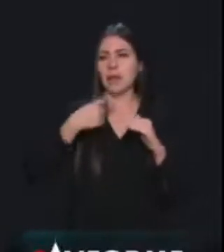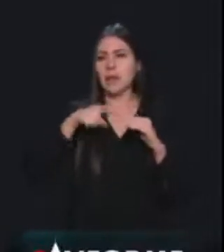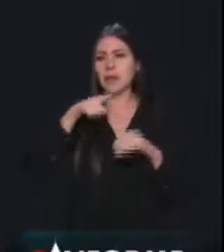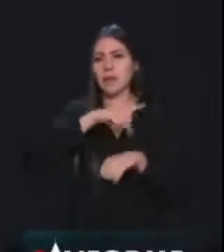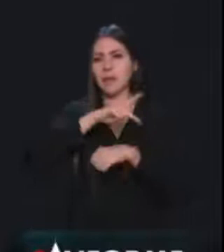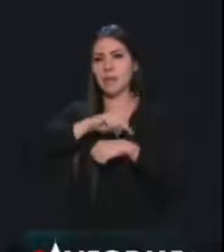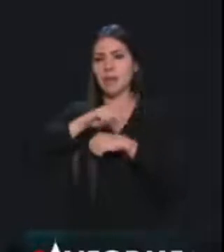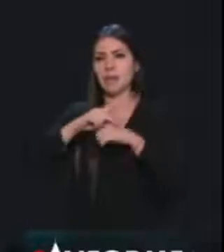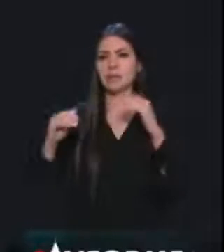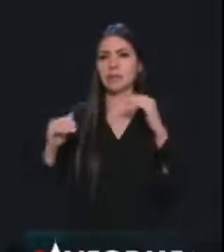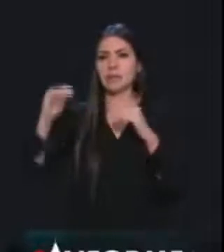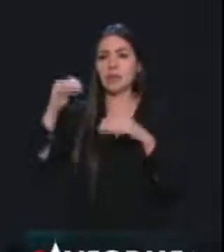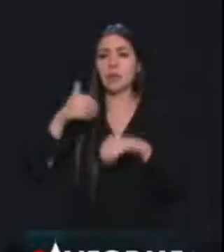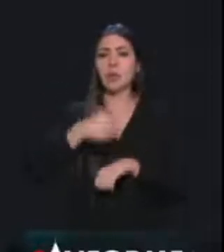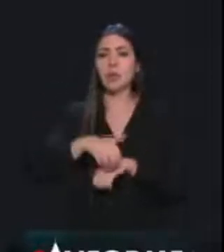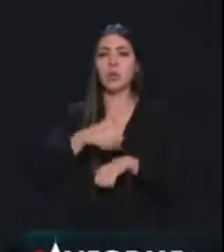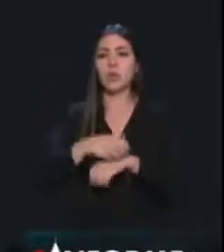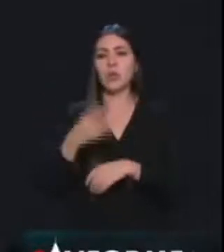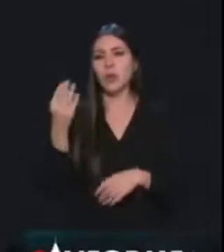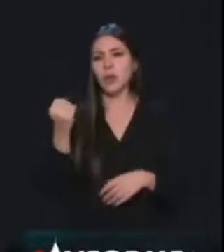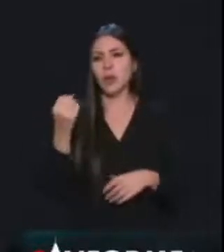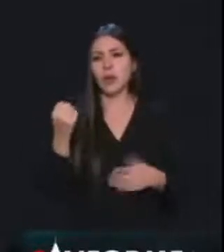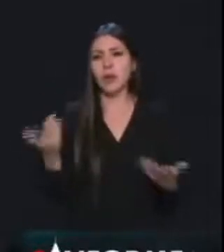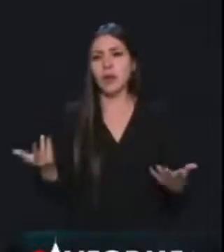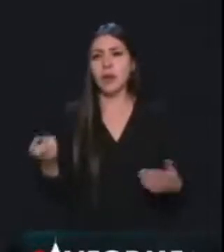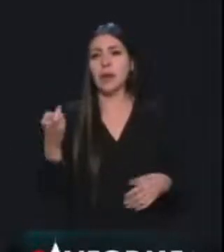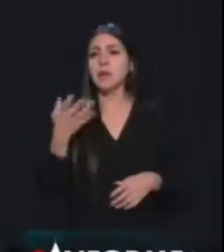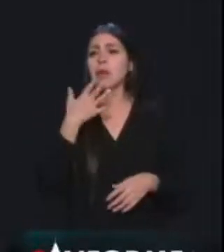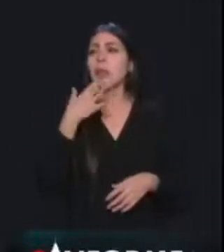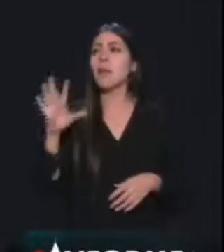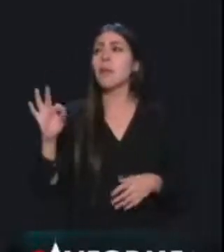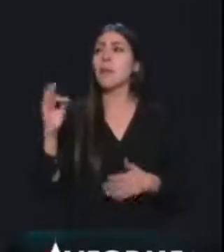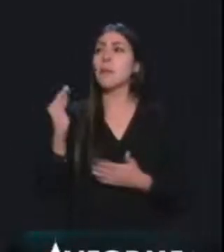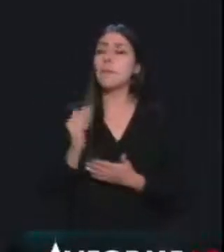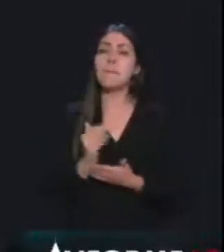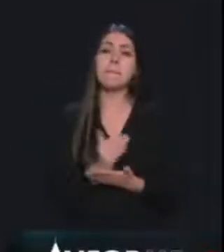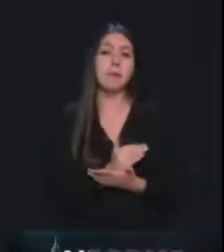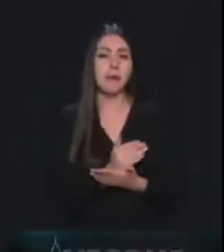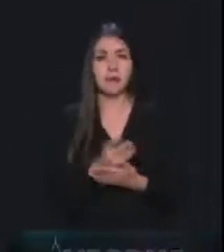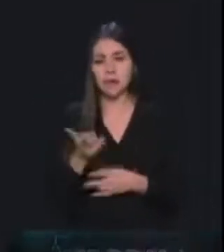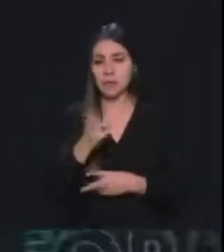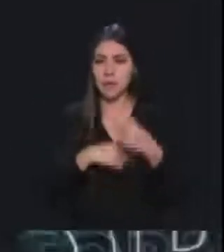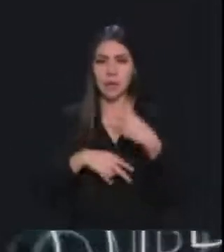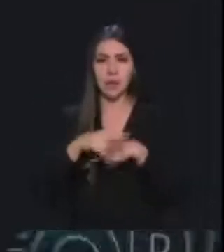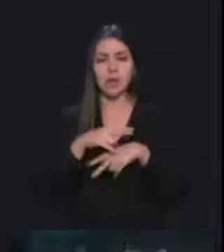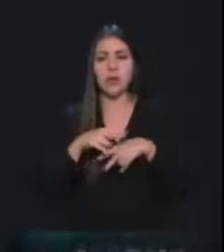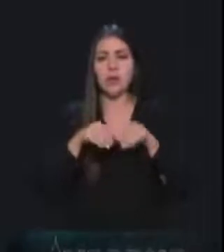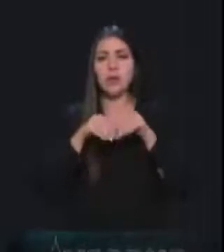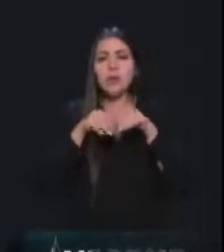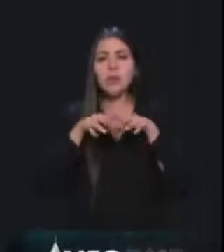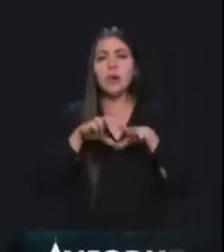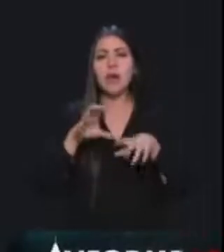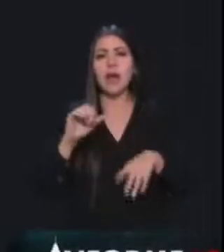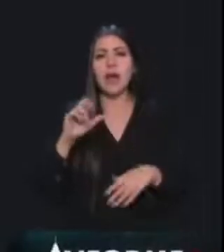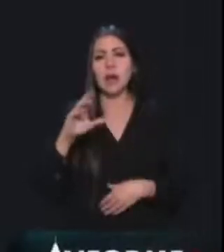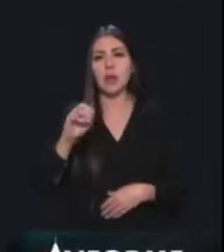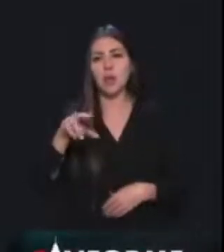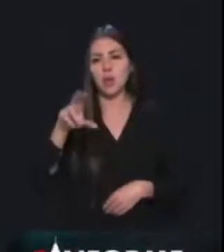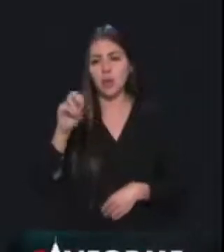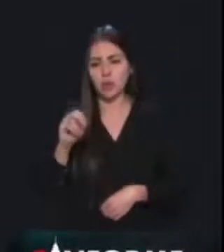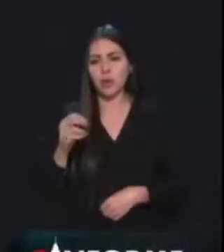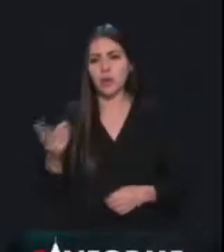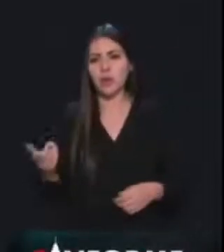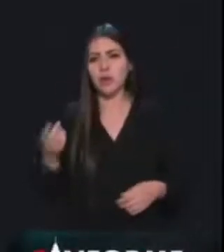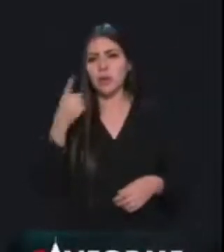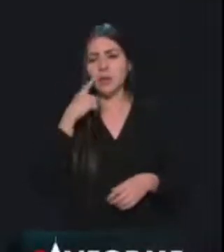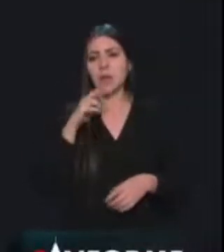número 9 del mundo. Entonces, pues no es tan menor nuestra generación de carbono a contribuir